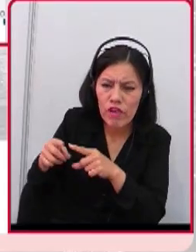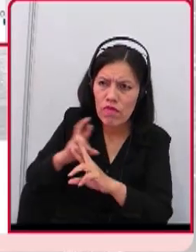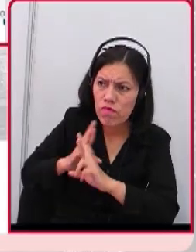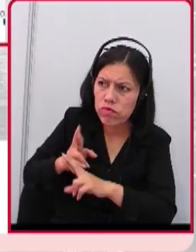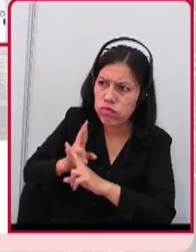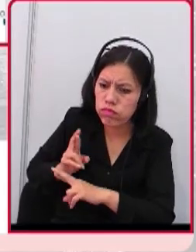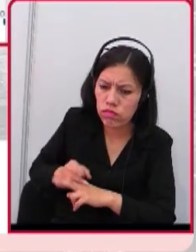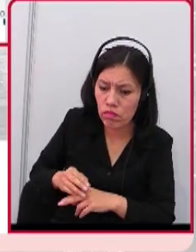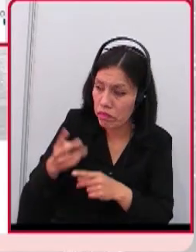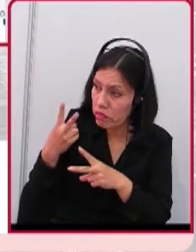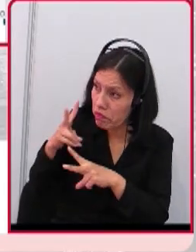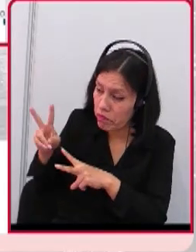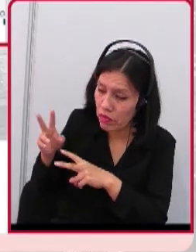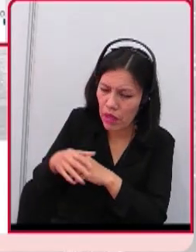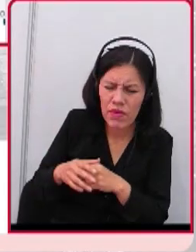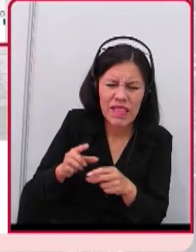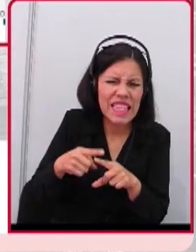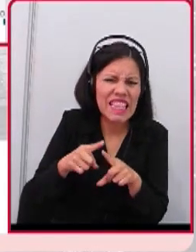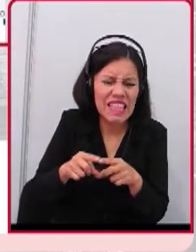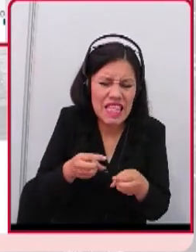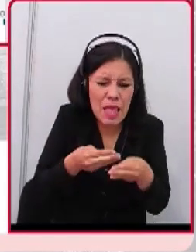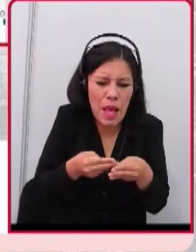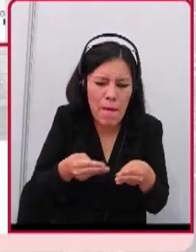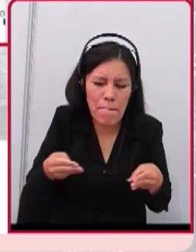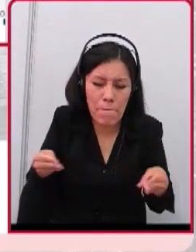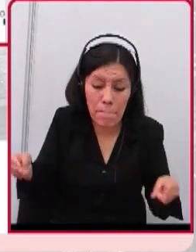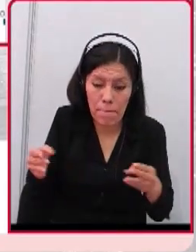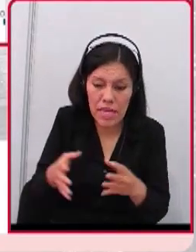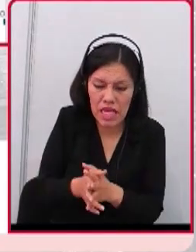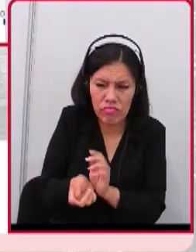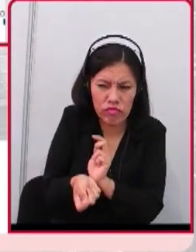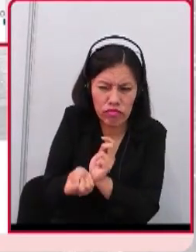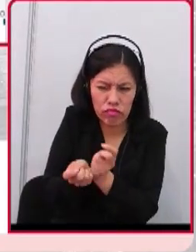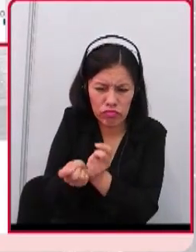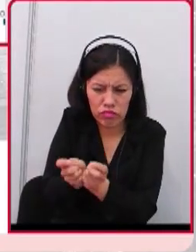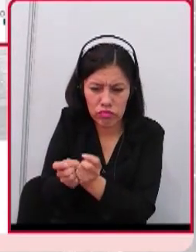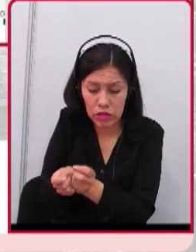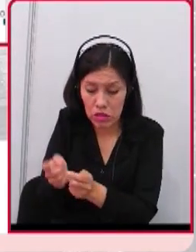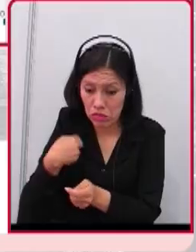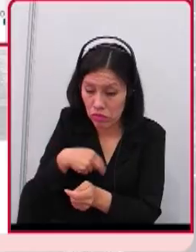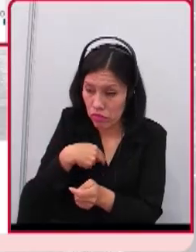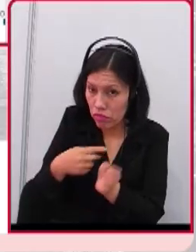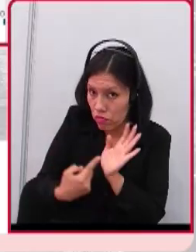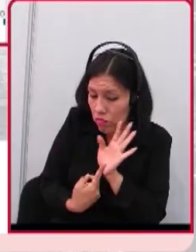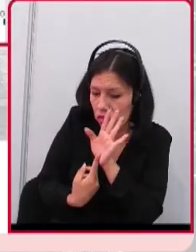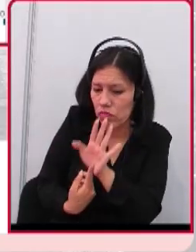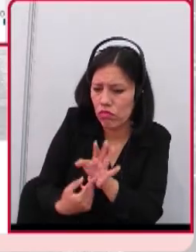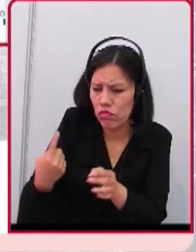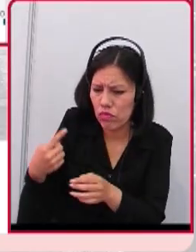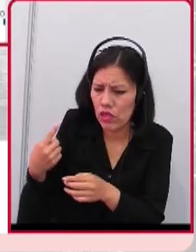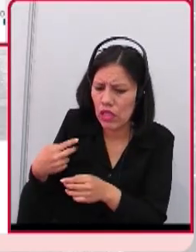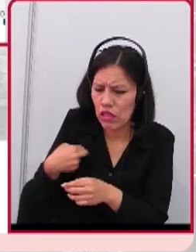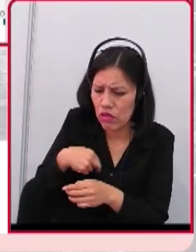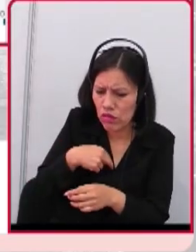nivel de ensambles mineralógicos de alteración. Lo hemos proyectado a la parte inferior, a la cota